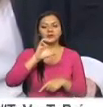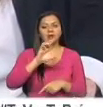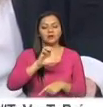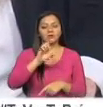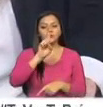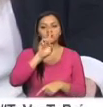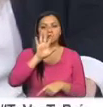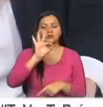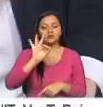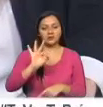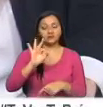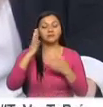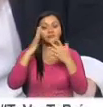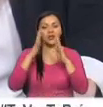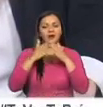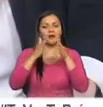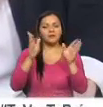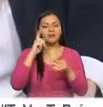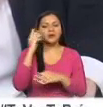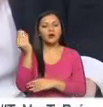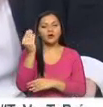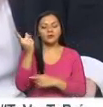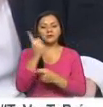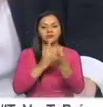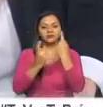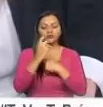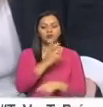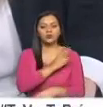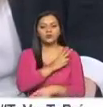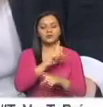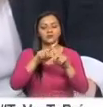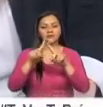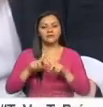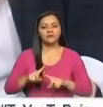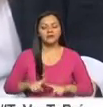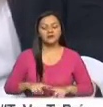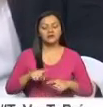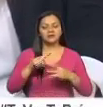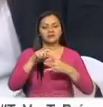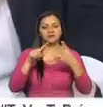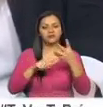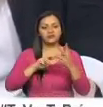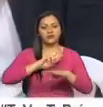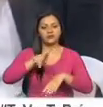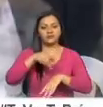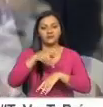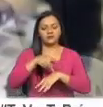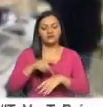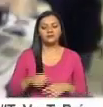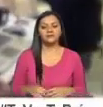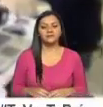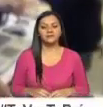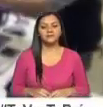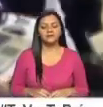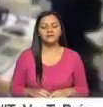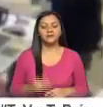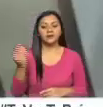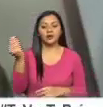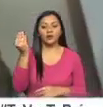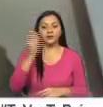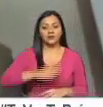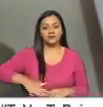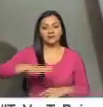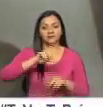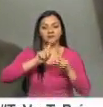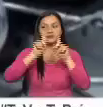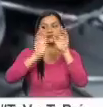153, el cual está abierto para jóvenes universitarios de diversas ramas profesionales. Los jóvenes